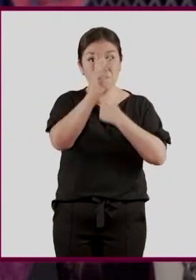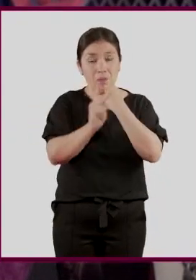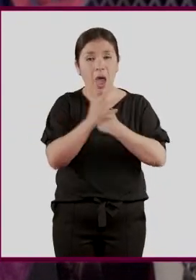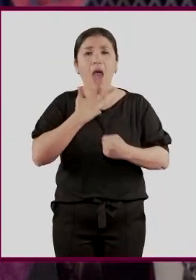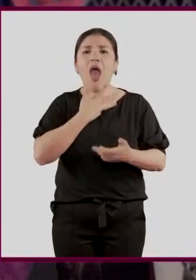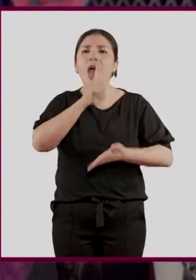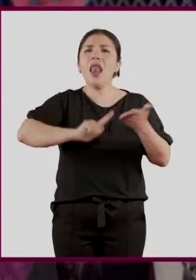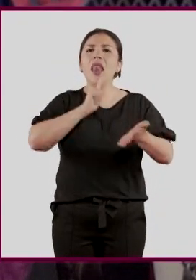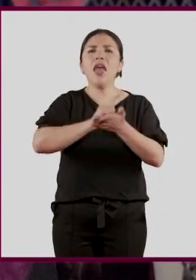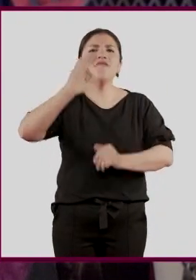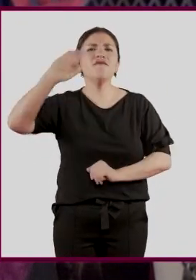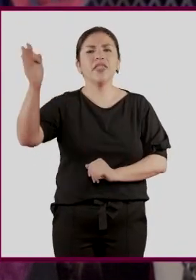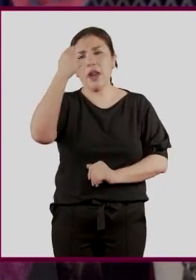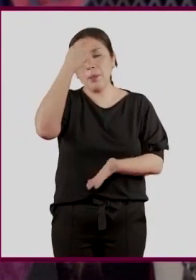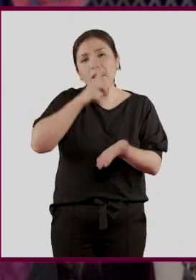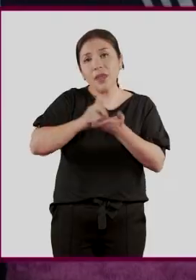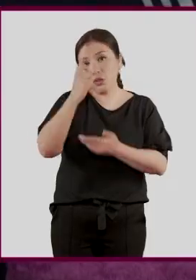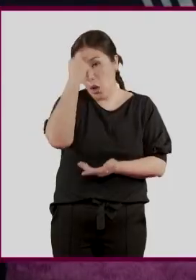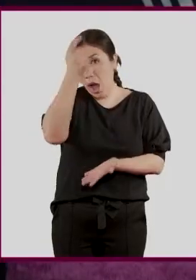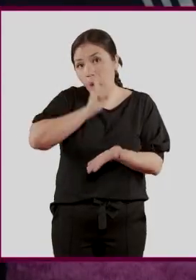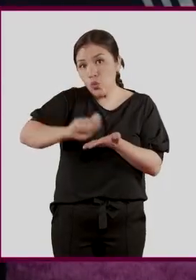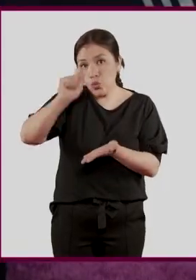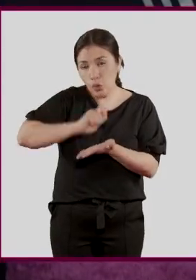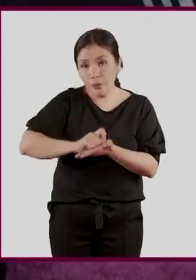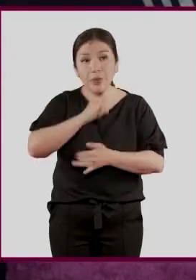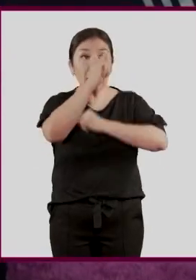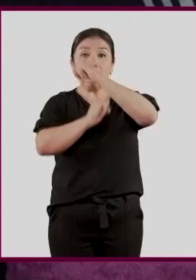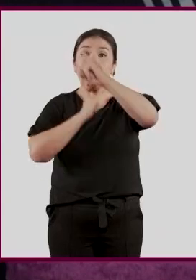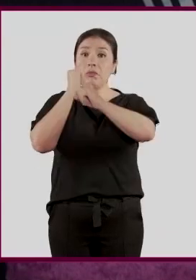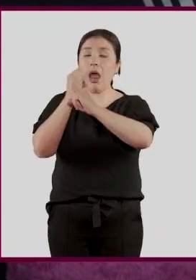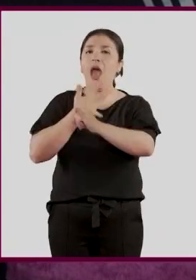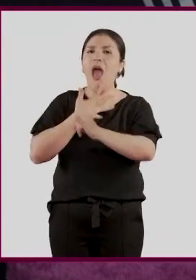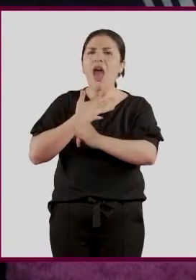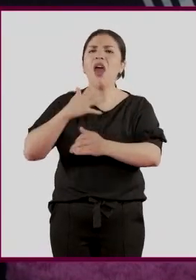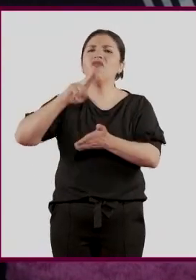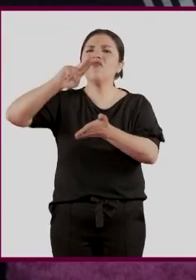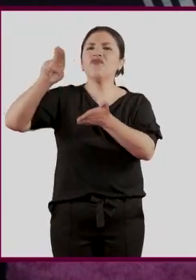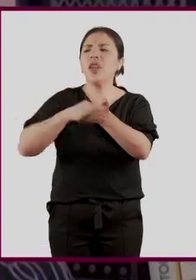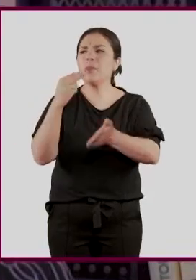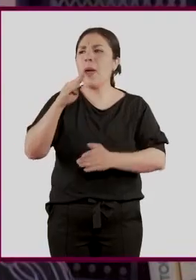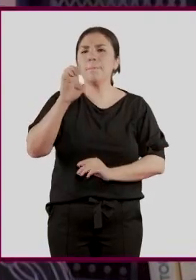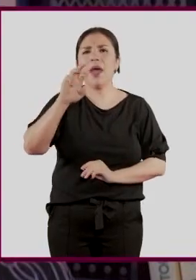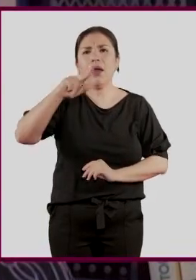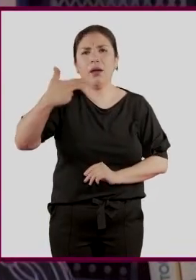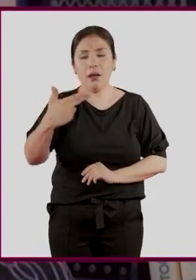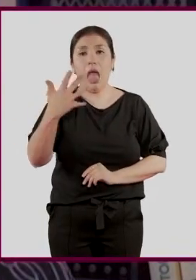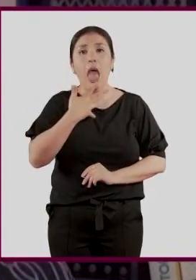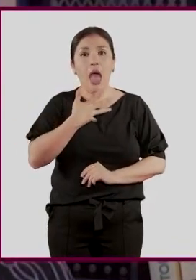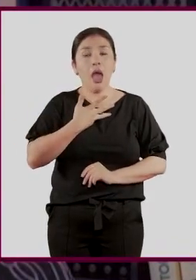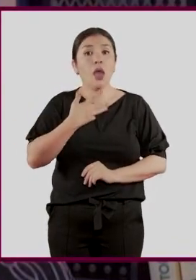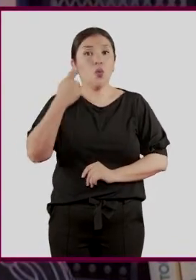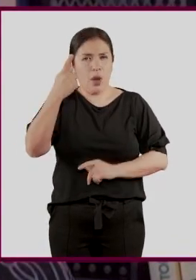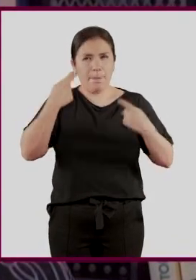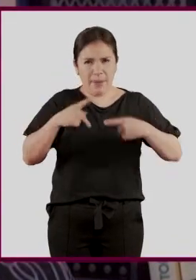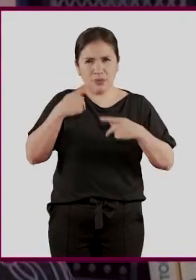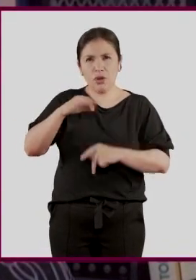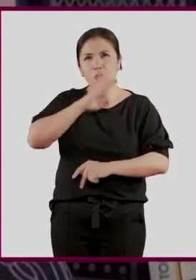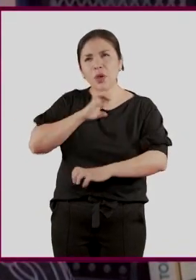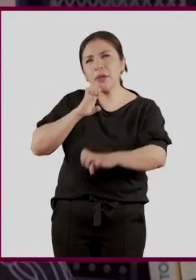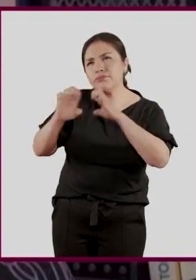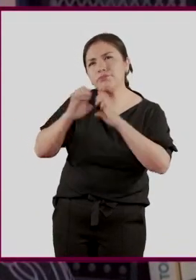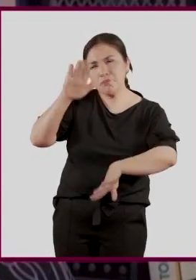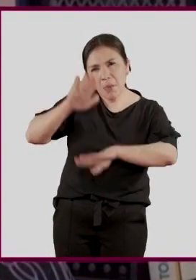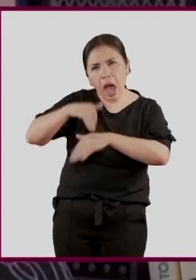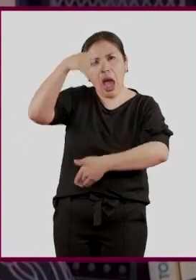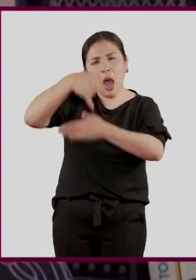por la Ley Federal de Derecho de Autor, e internacionalmente por el Convenio de Berna. Conseguí un experto que nos puede dar un poco más